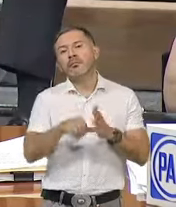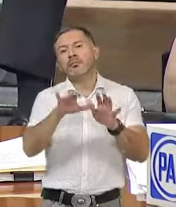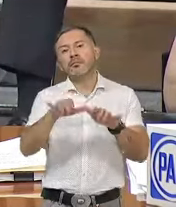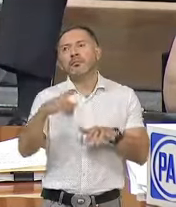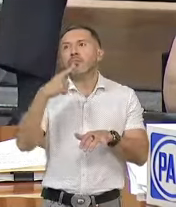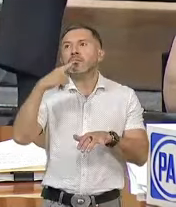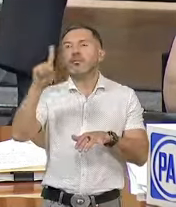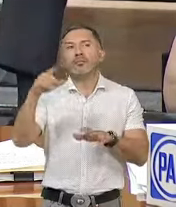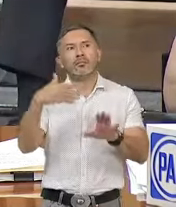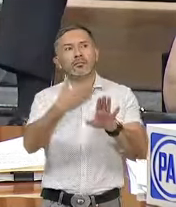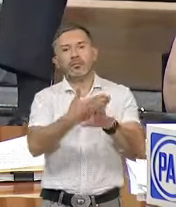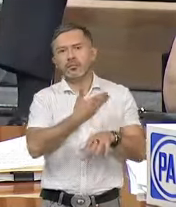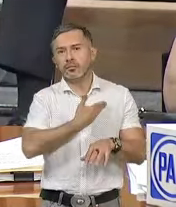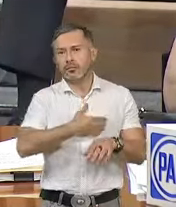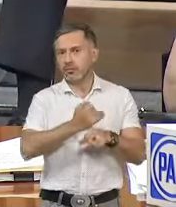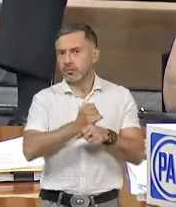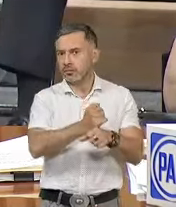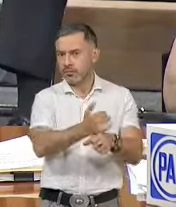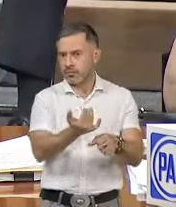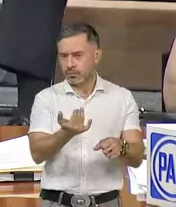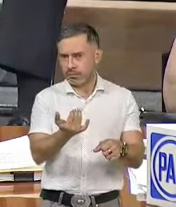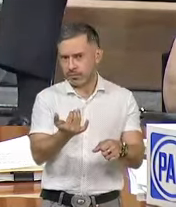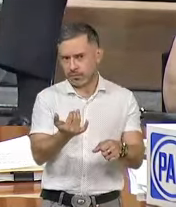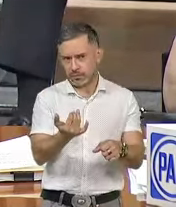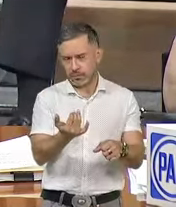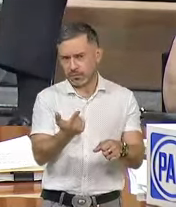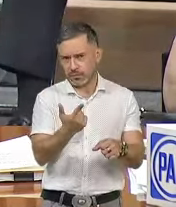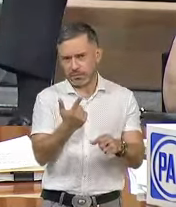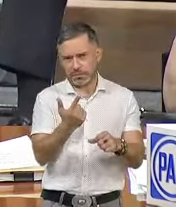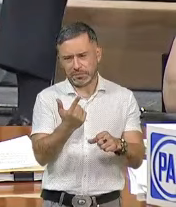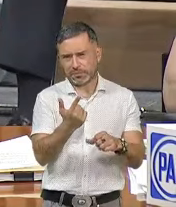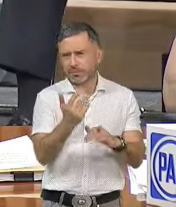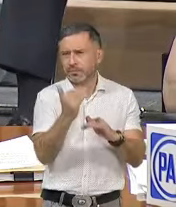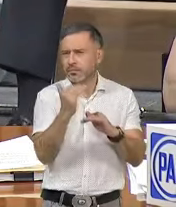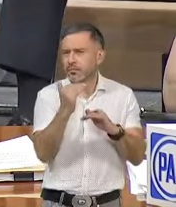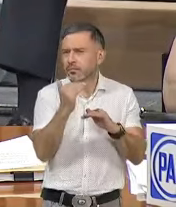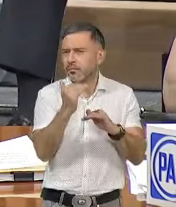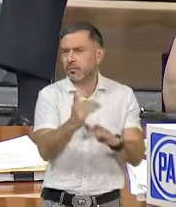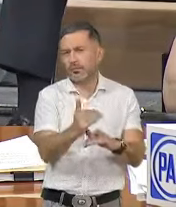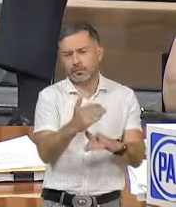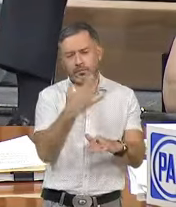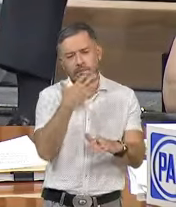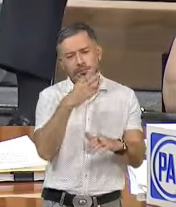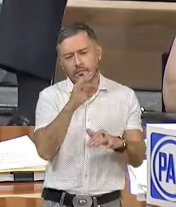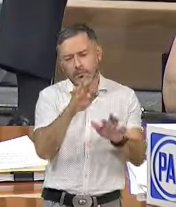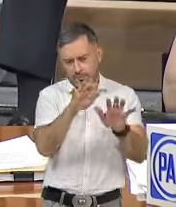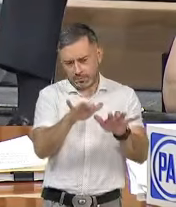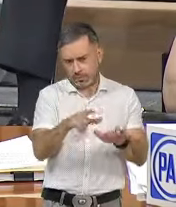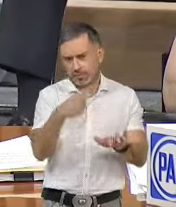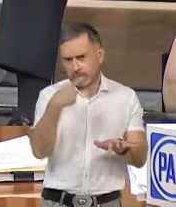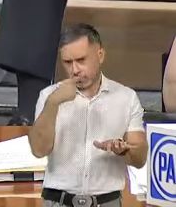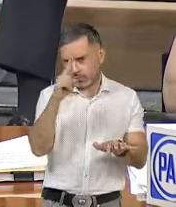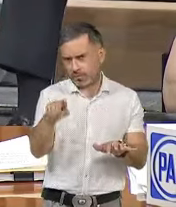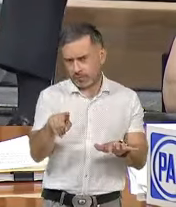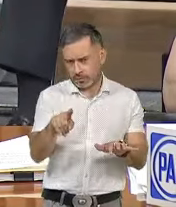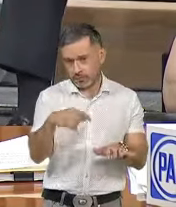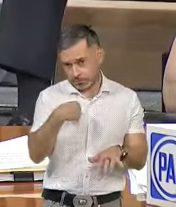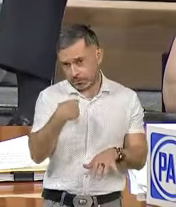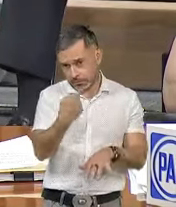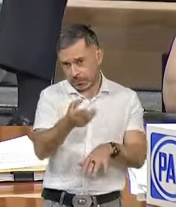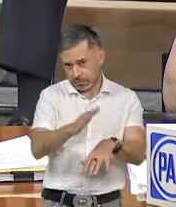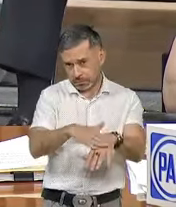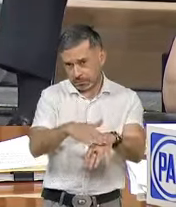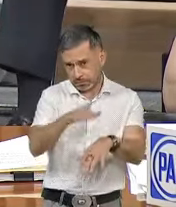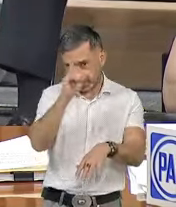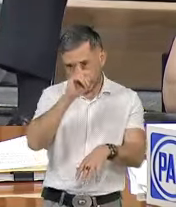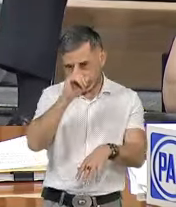contra el presidente sería lo mínimo que debería de hacerse sugiero que